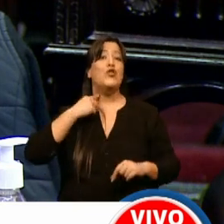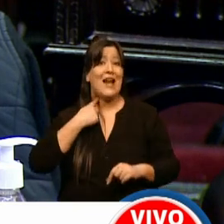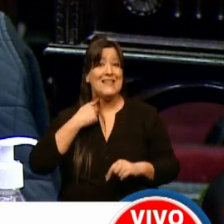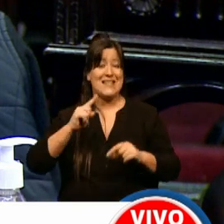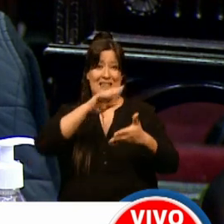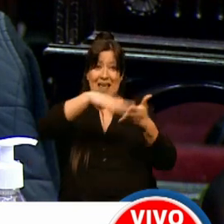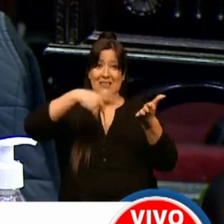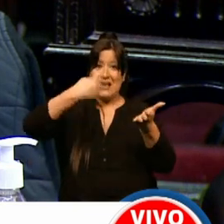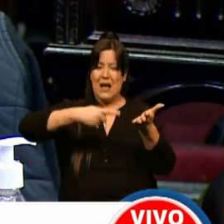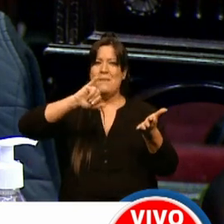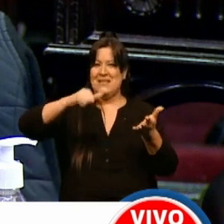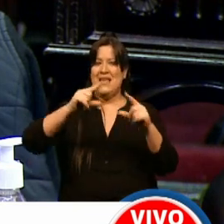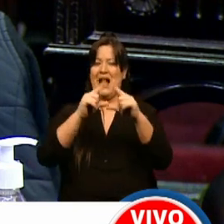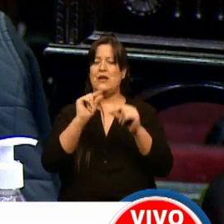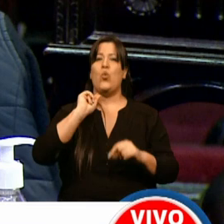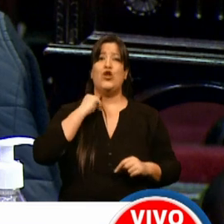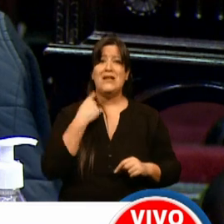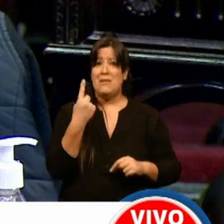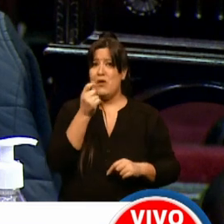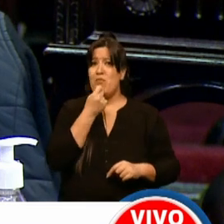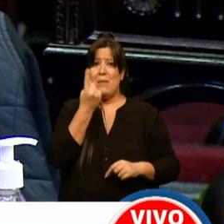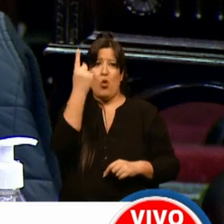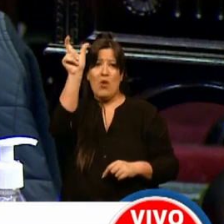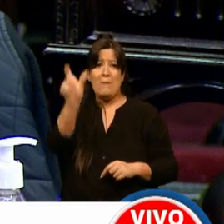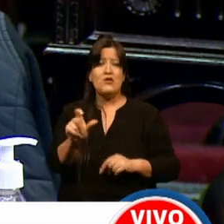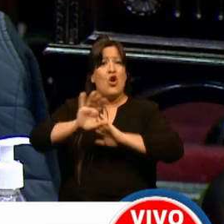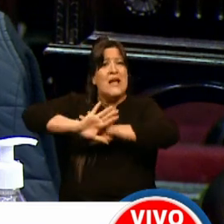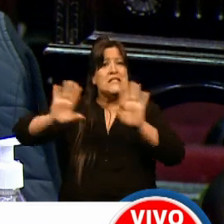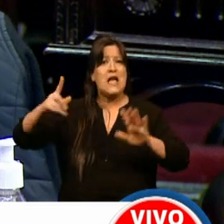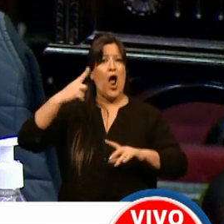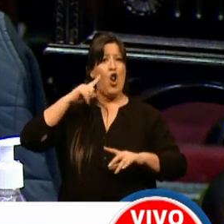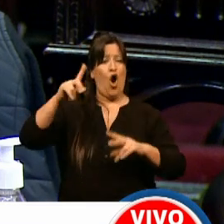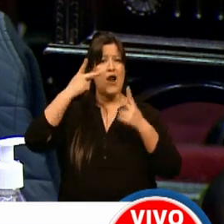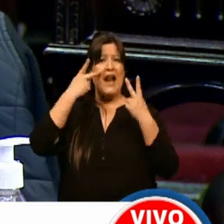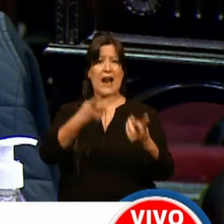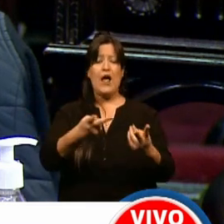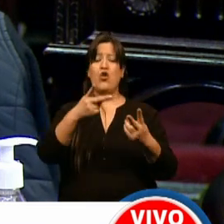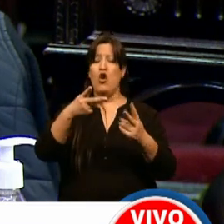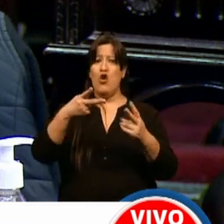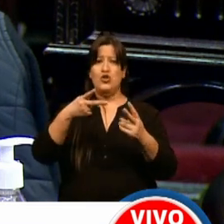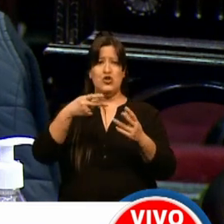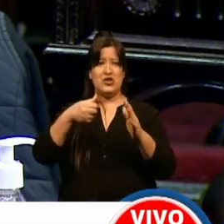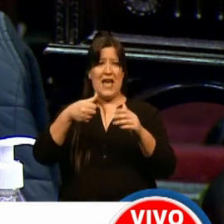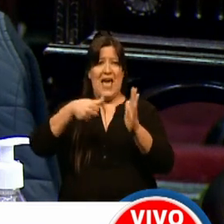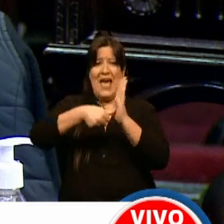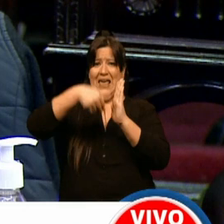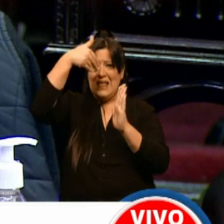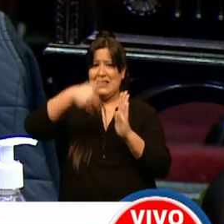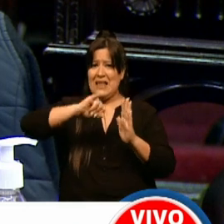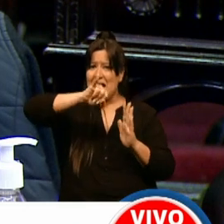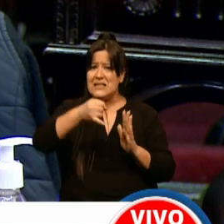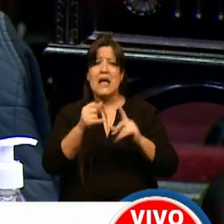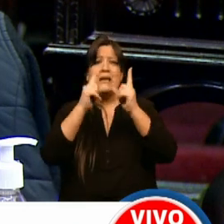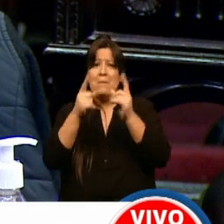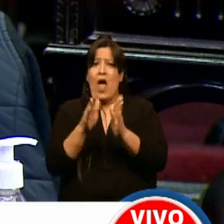del dictamen para alguien que ha logrado que se le reconozca su identidad autopercibida incluso en